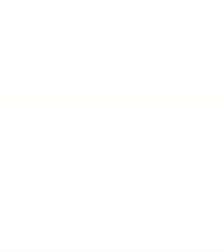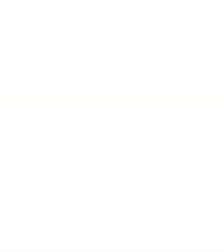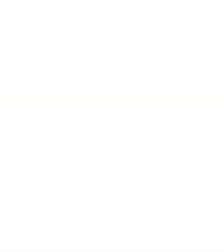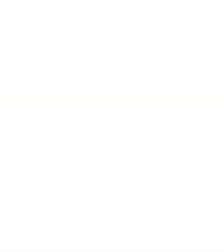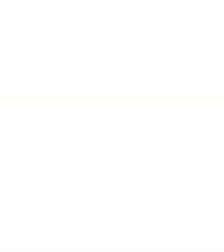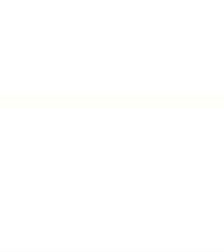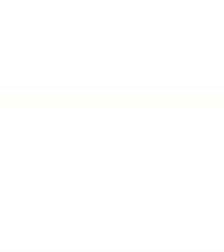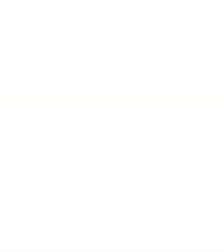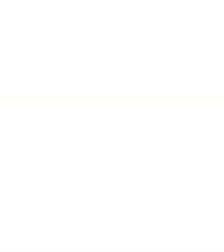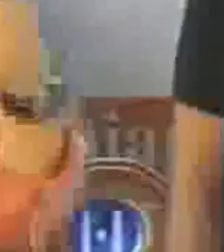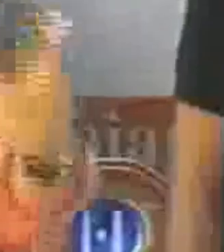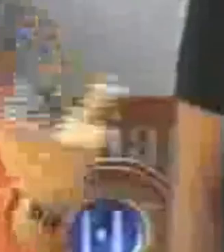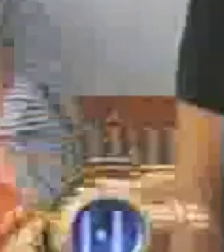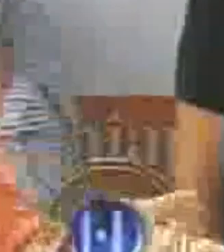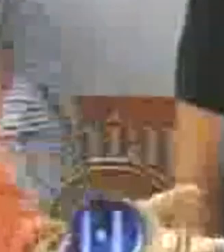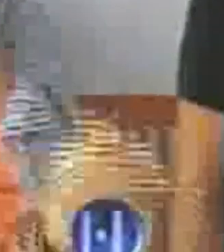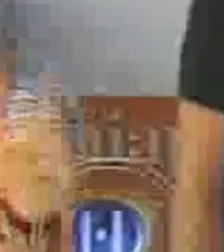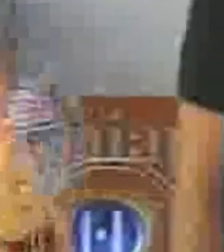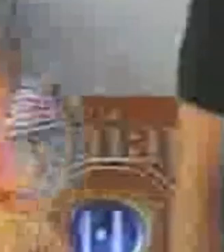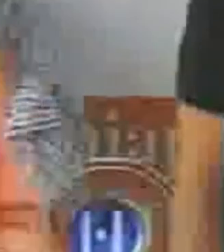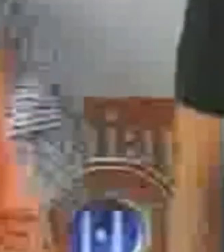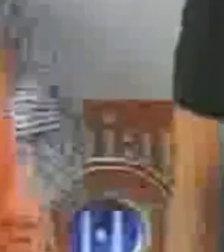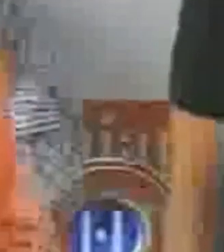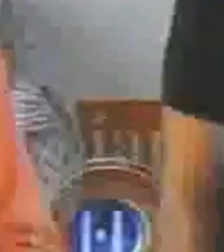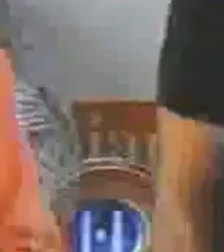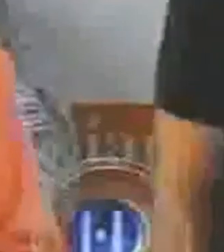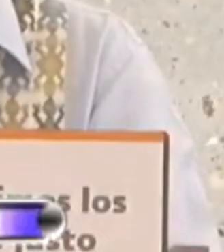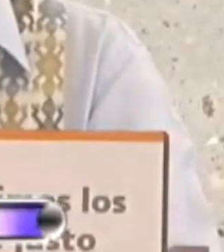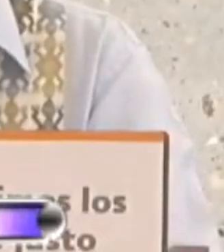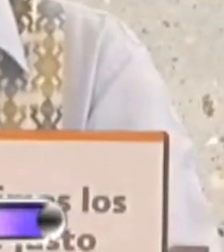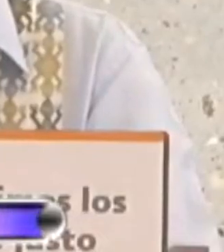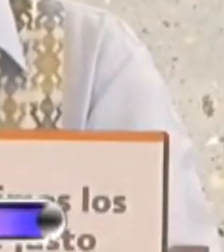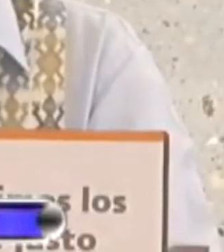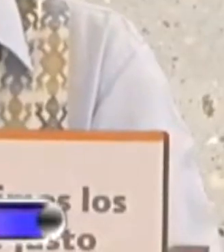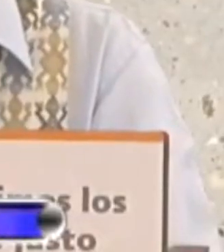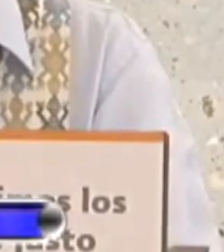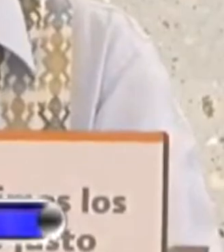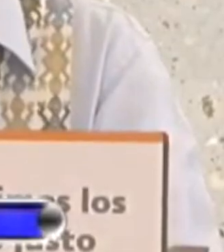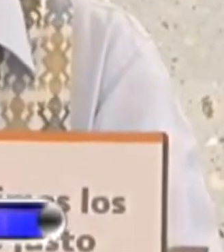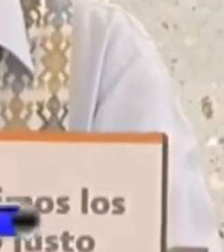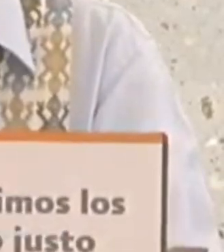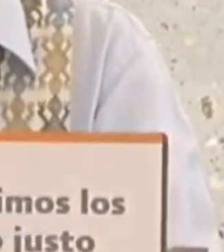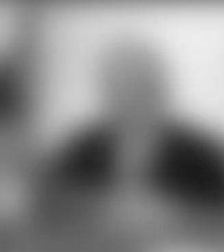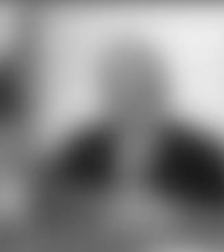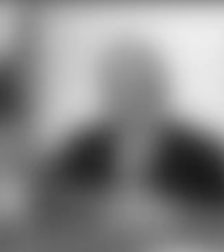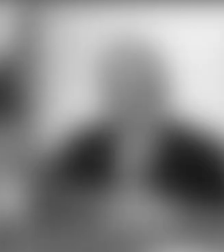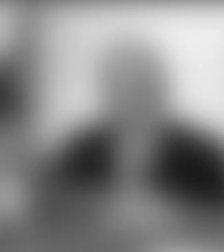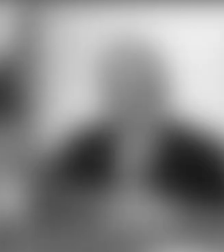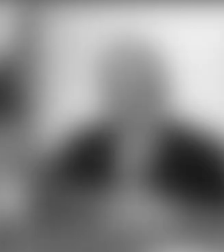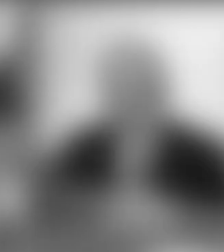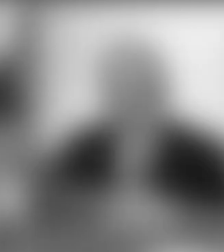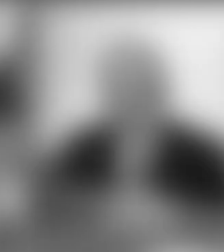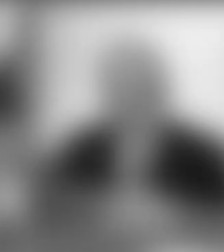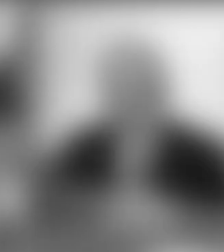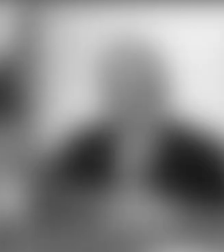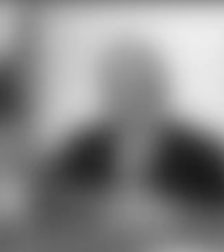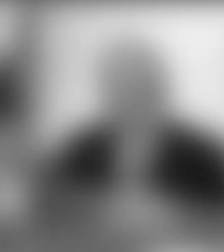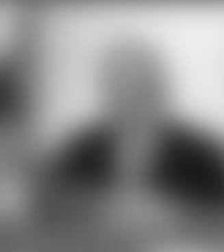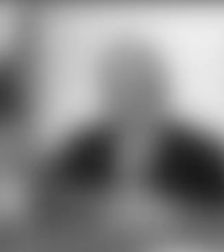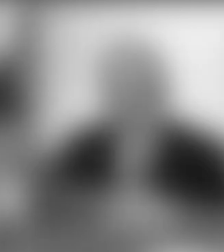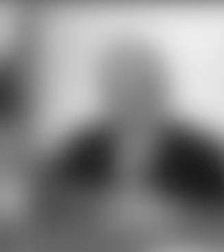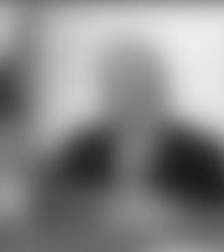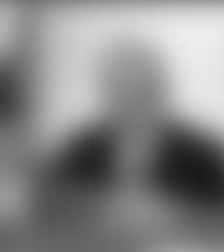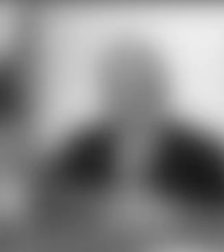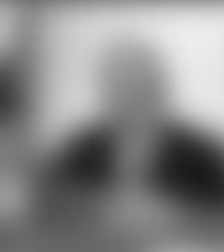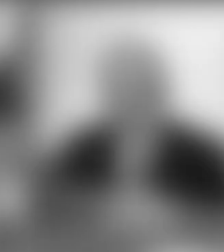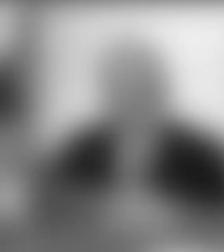hechos, no palabras. En la imagen que comparte el actual cónsul de México en Orlando, Estados Unidos, se aprecia al presidente de la